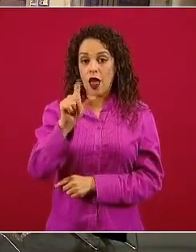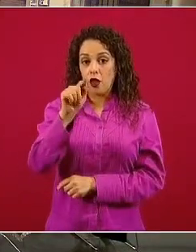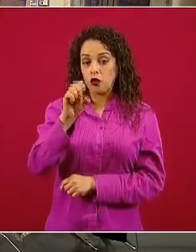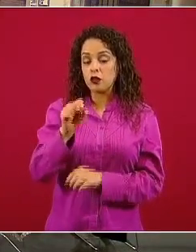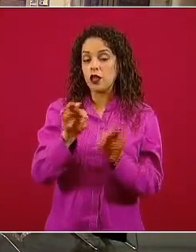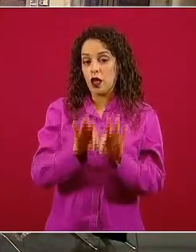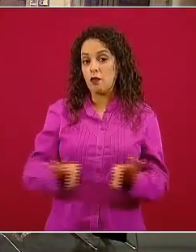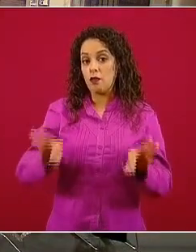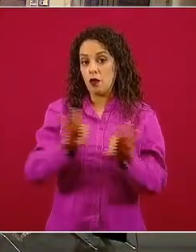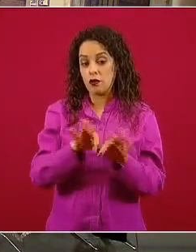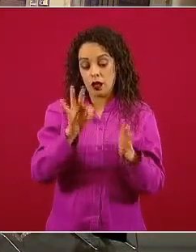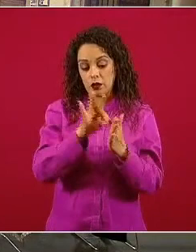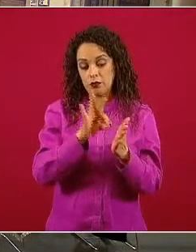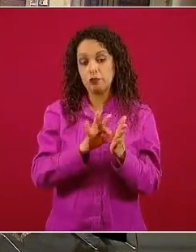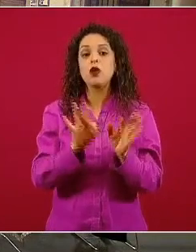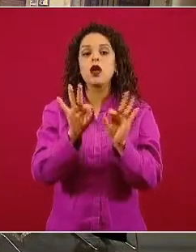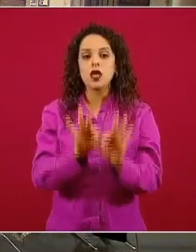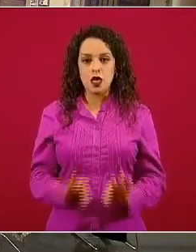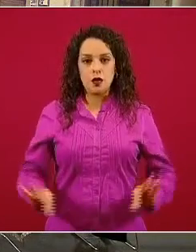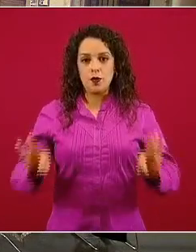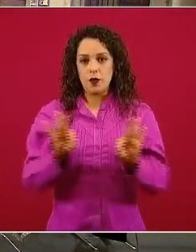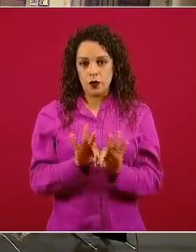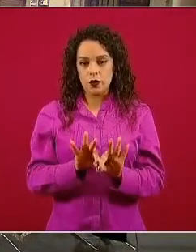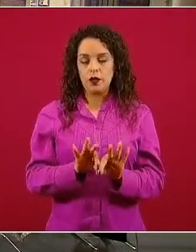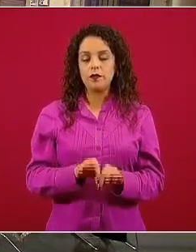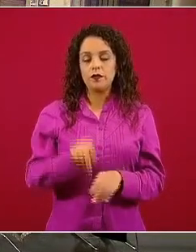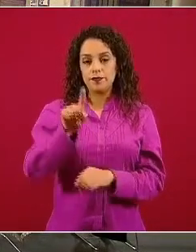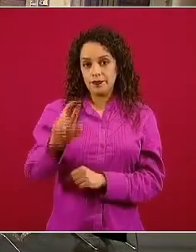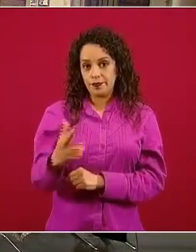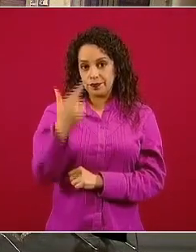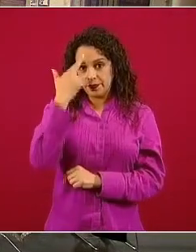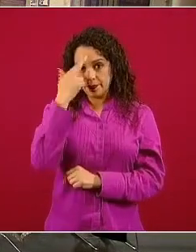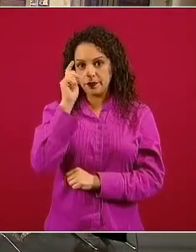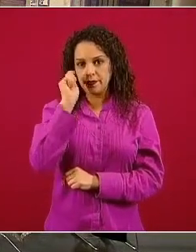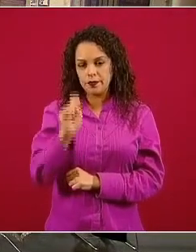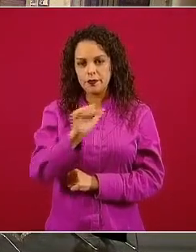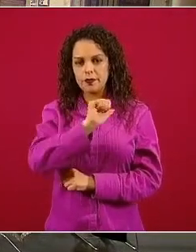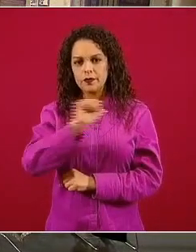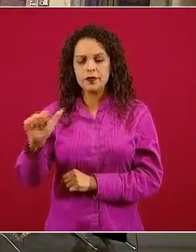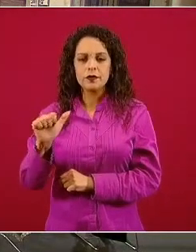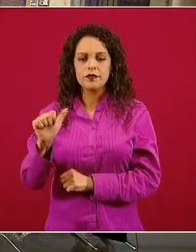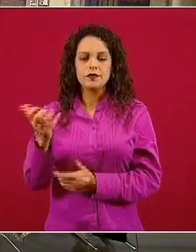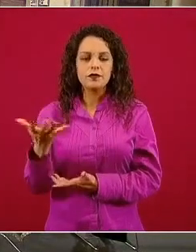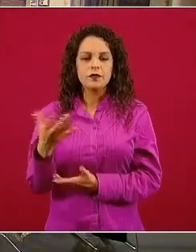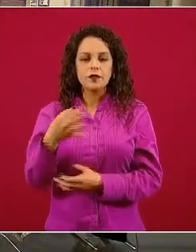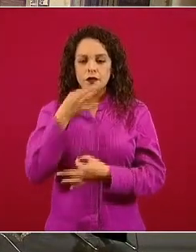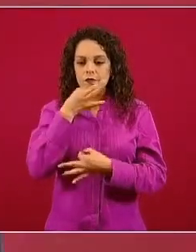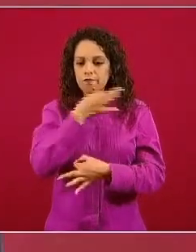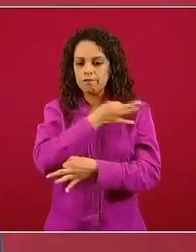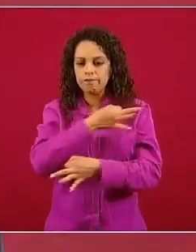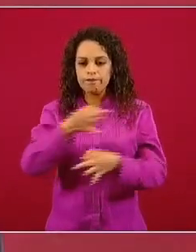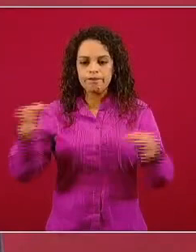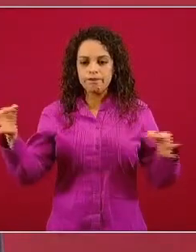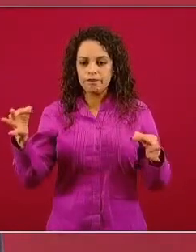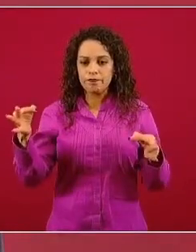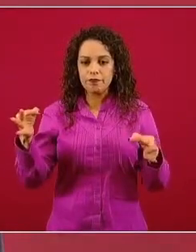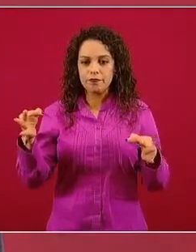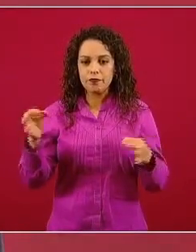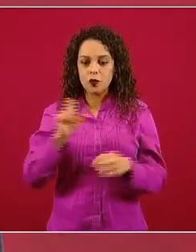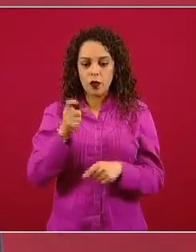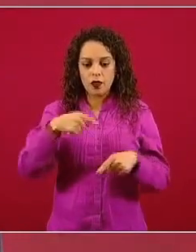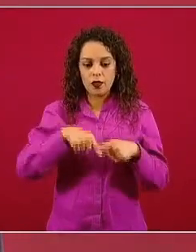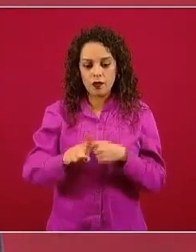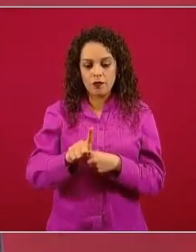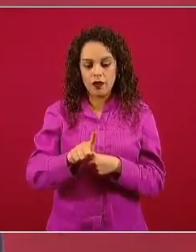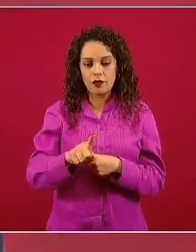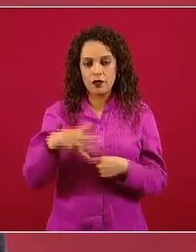importantes. Recordemos que la política en general de comunicación del gobierno que hemos tenido desde que inició la epidemia de